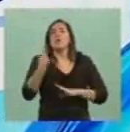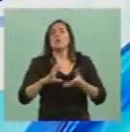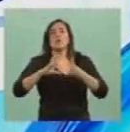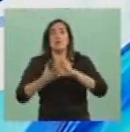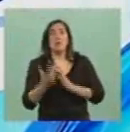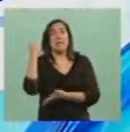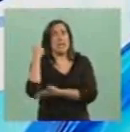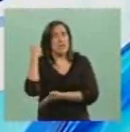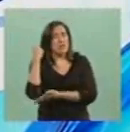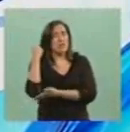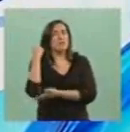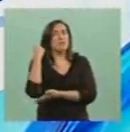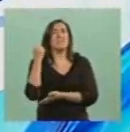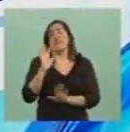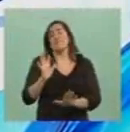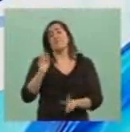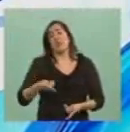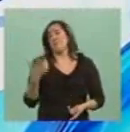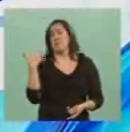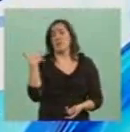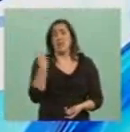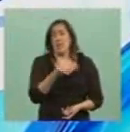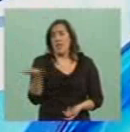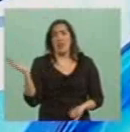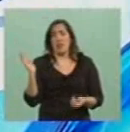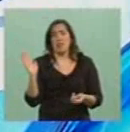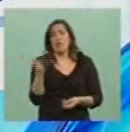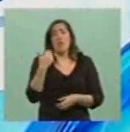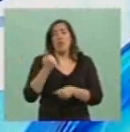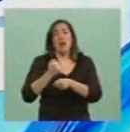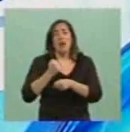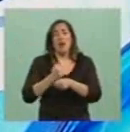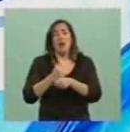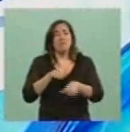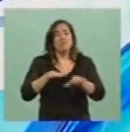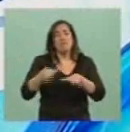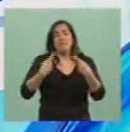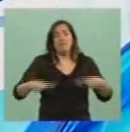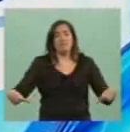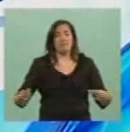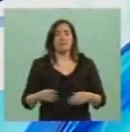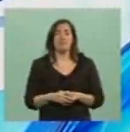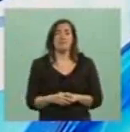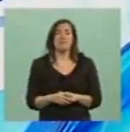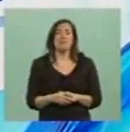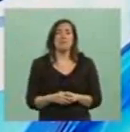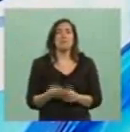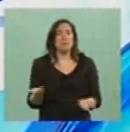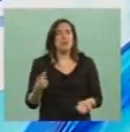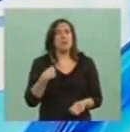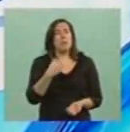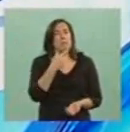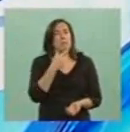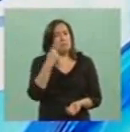en economía y en general en toda la actividad de la que estamos hablando. Por eso me parecía muy